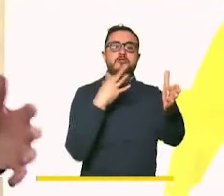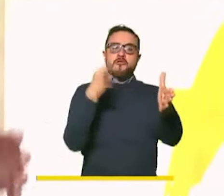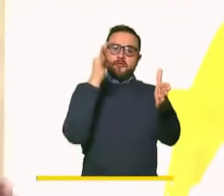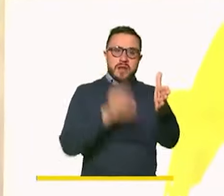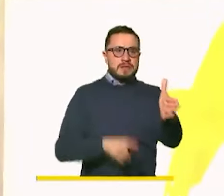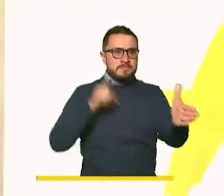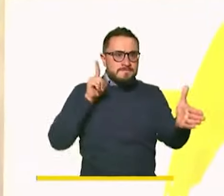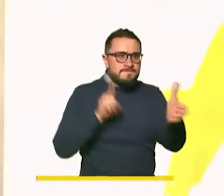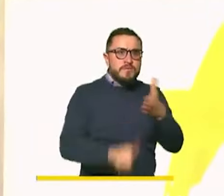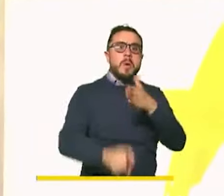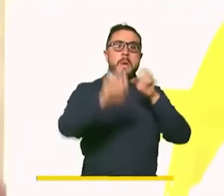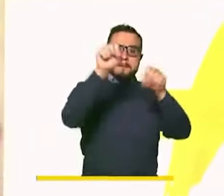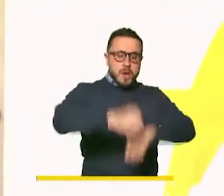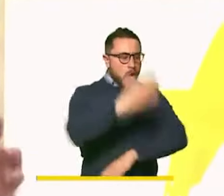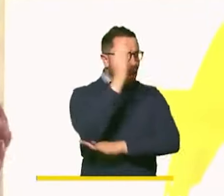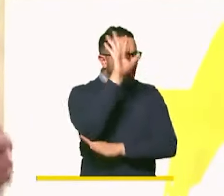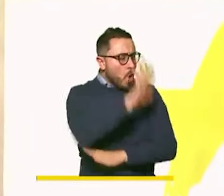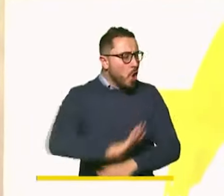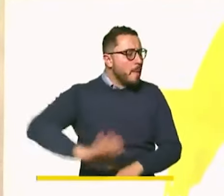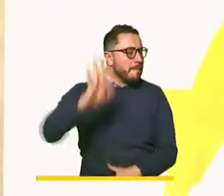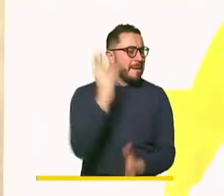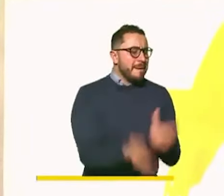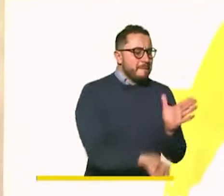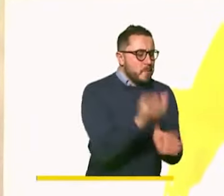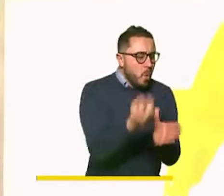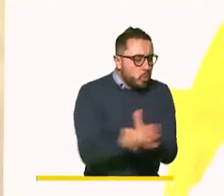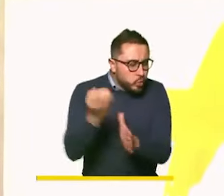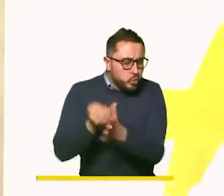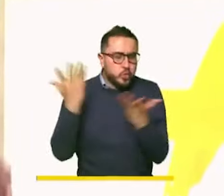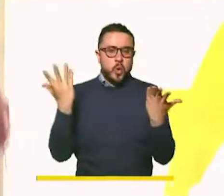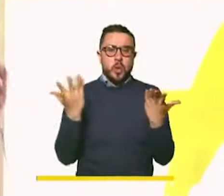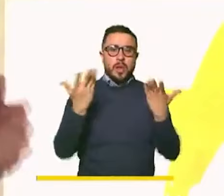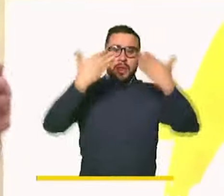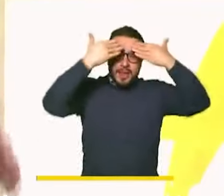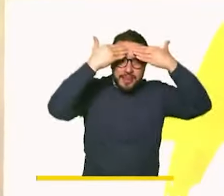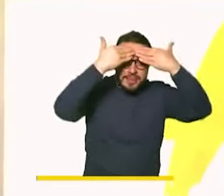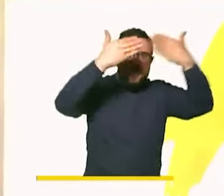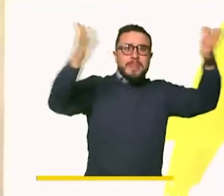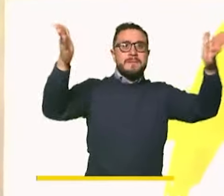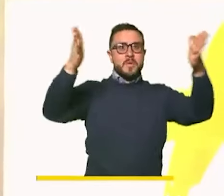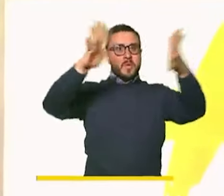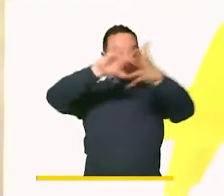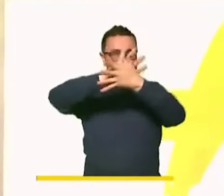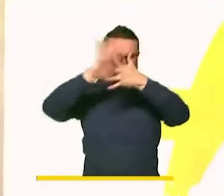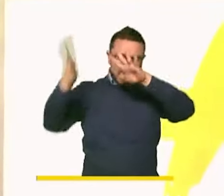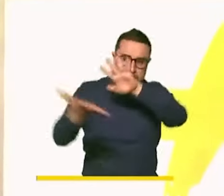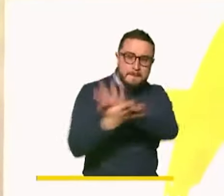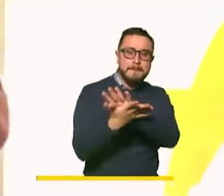producción, democracia y paz.